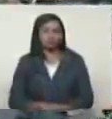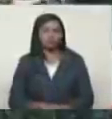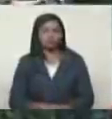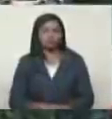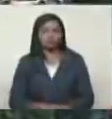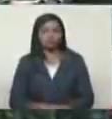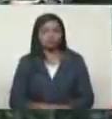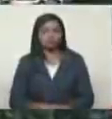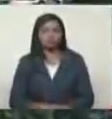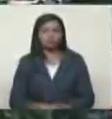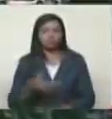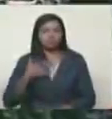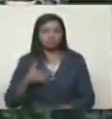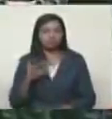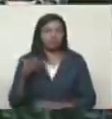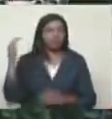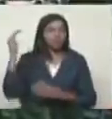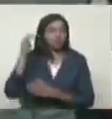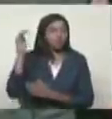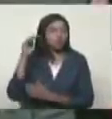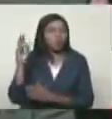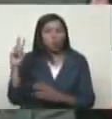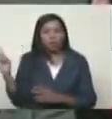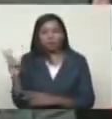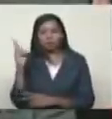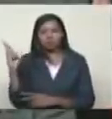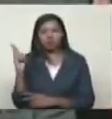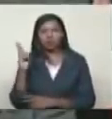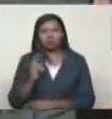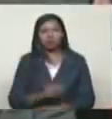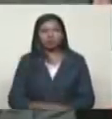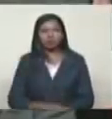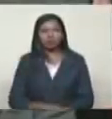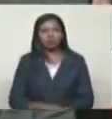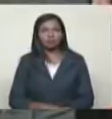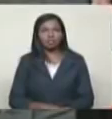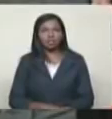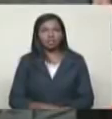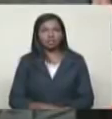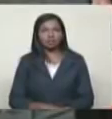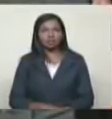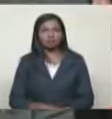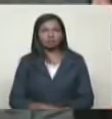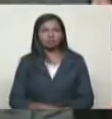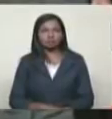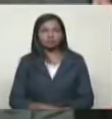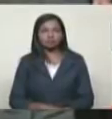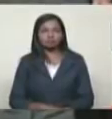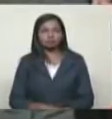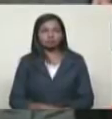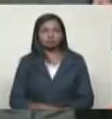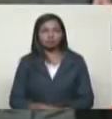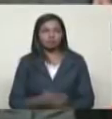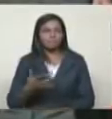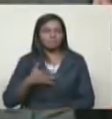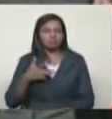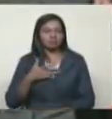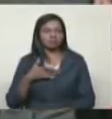Estoy restiado con el futuro de Venezuela. Estoy restiado con la Fuerza Armada Nacional